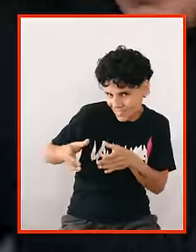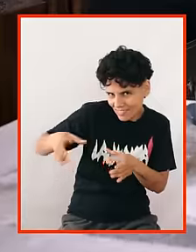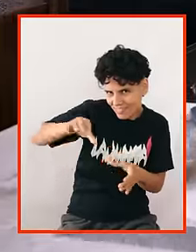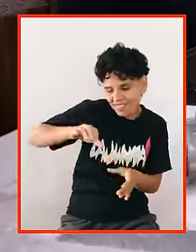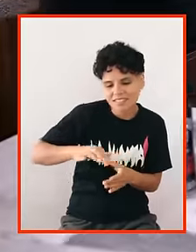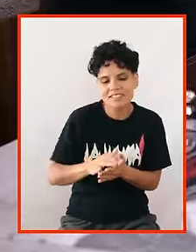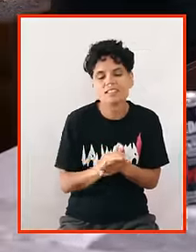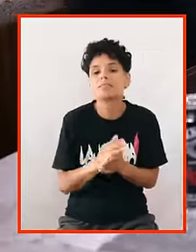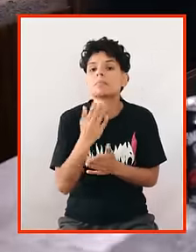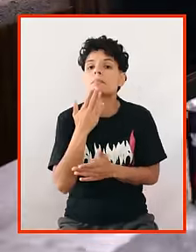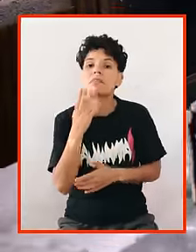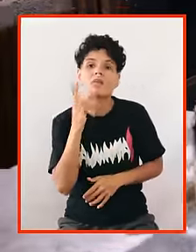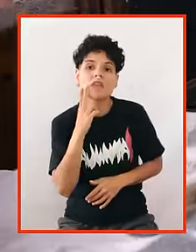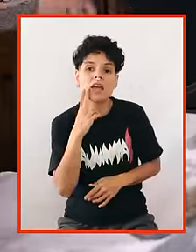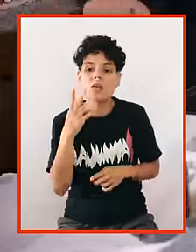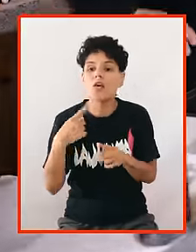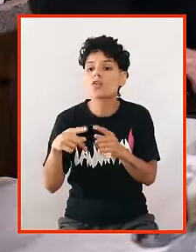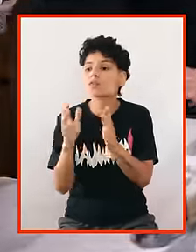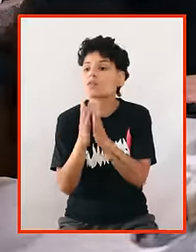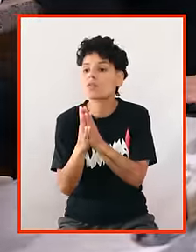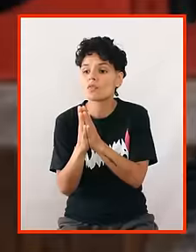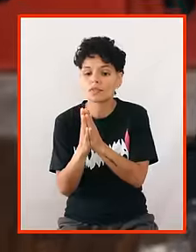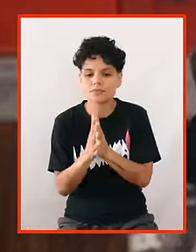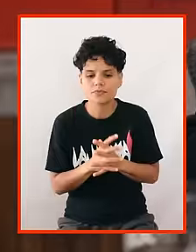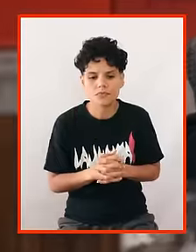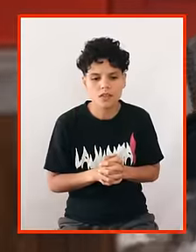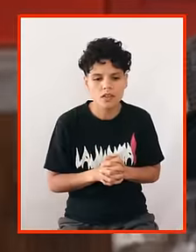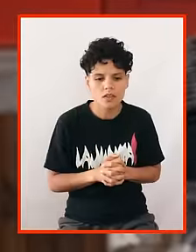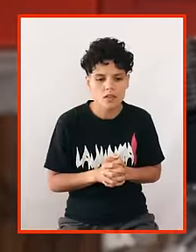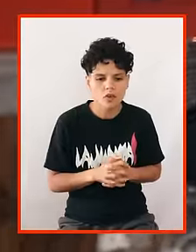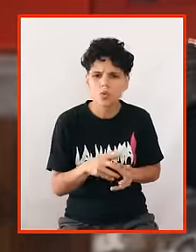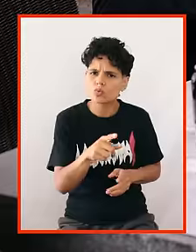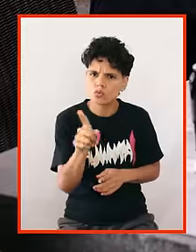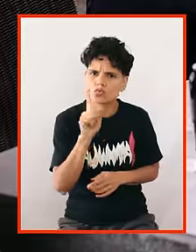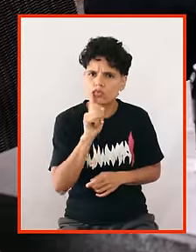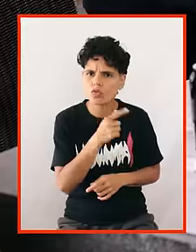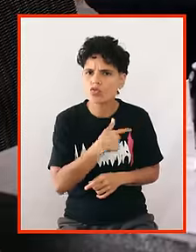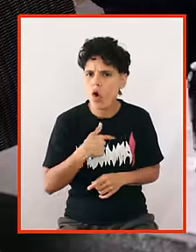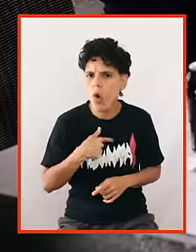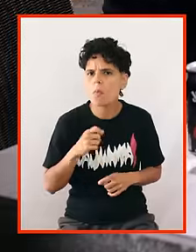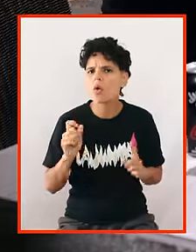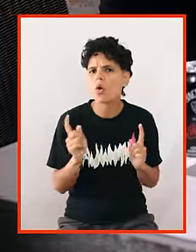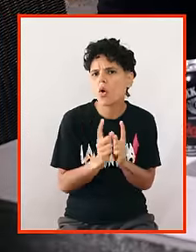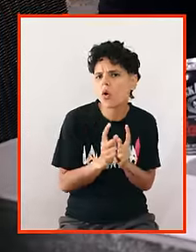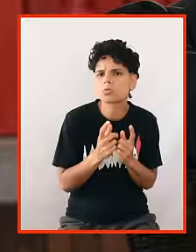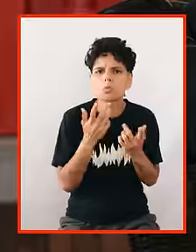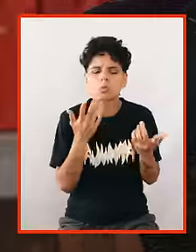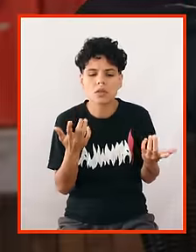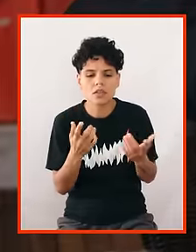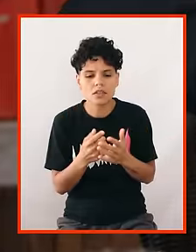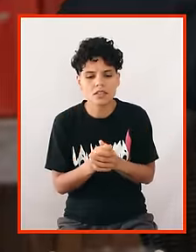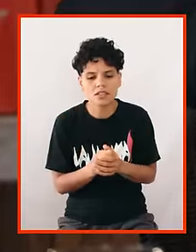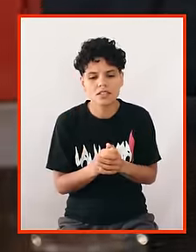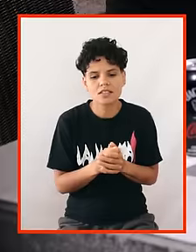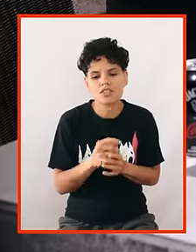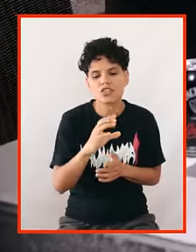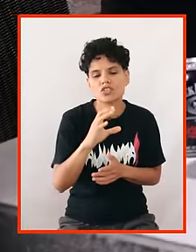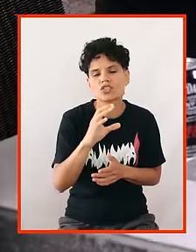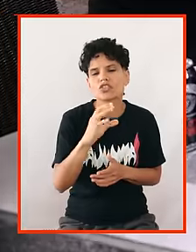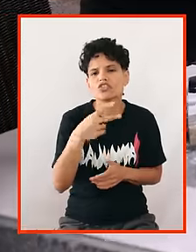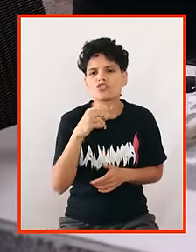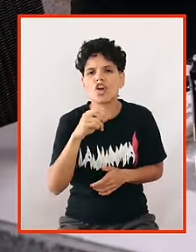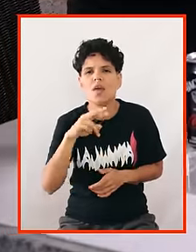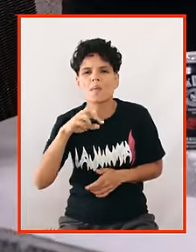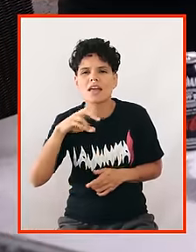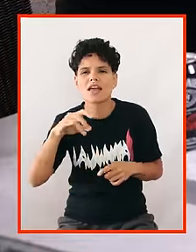Dime nomás. Y un vinito. Otro vinito, por favor. Se trataba mucho a vos, ¿no? Usted... ¿Apodo? Sí, ¿apodo? Se tenían apodo, ¿no? No, no, no. El no,